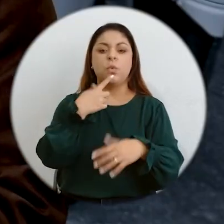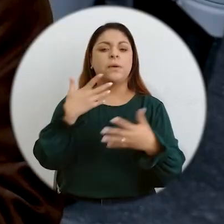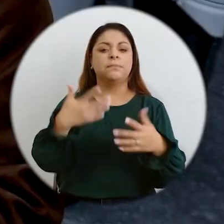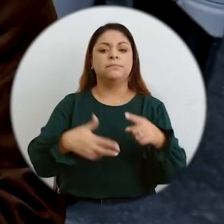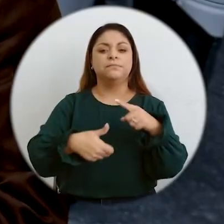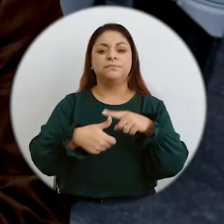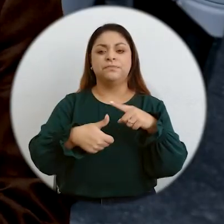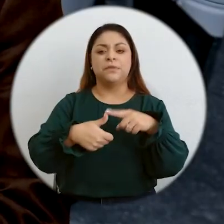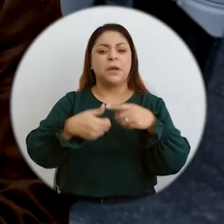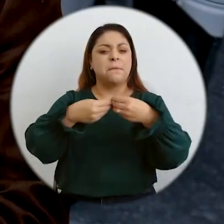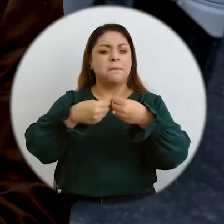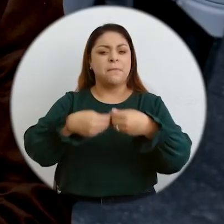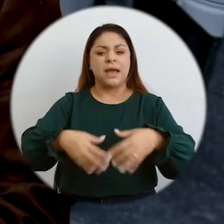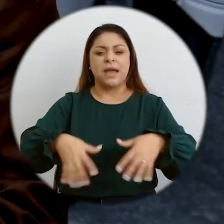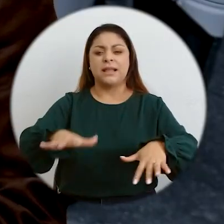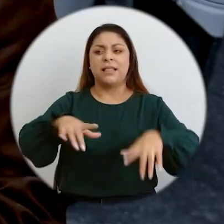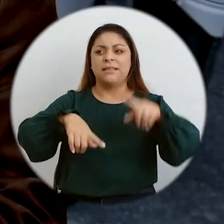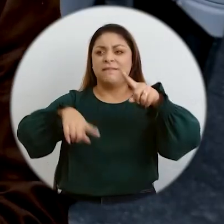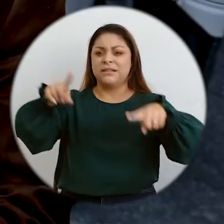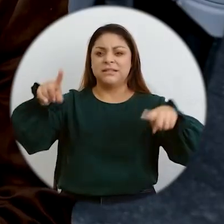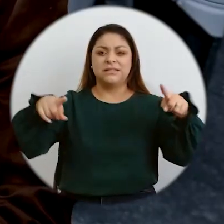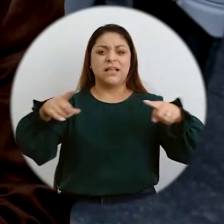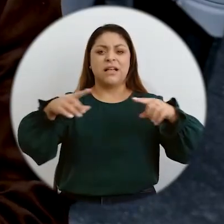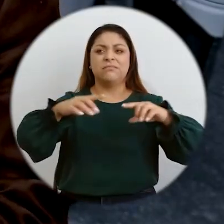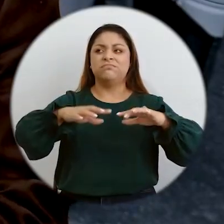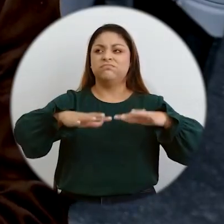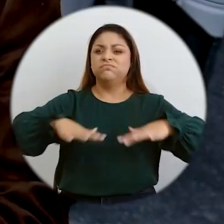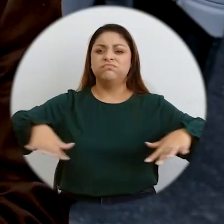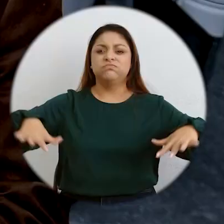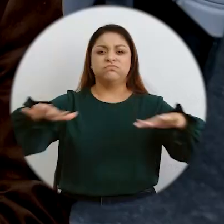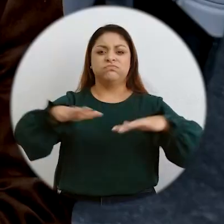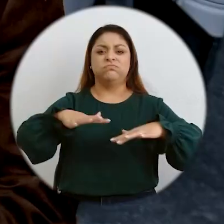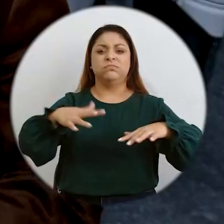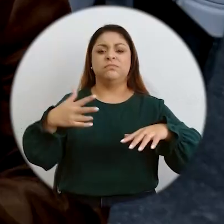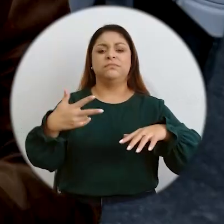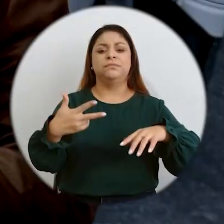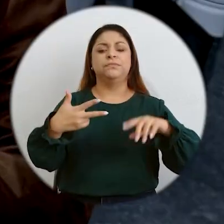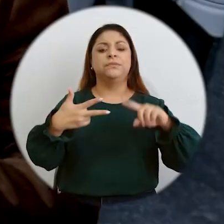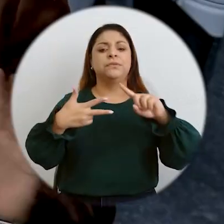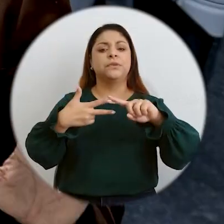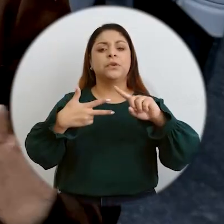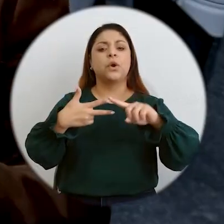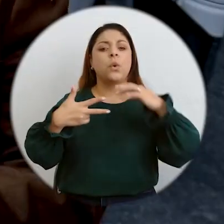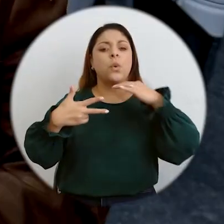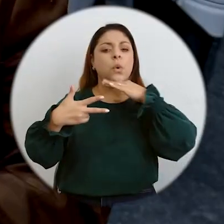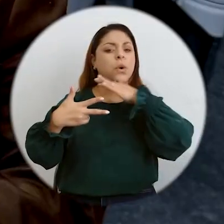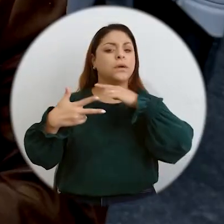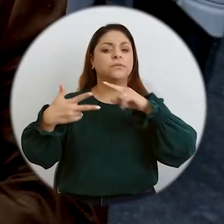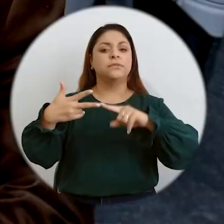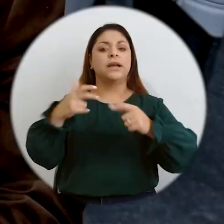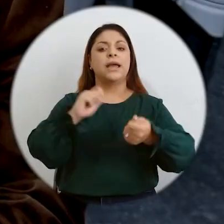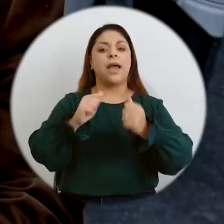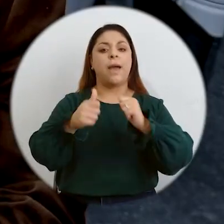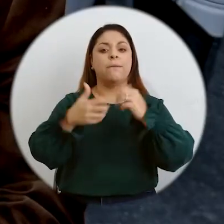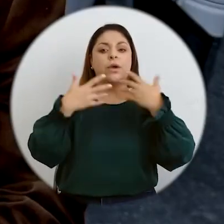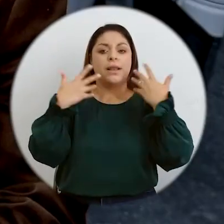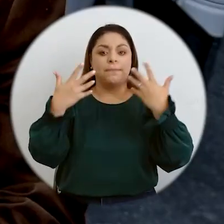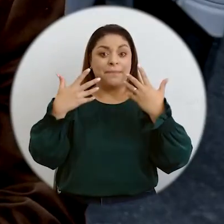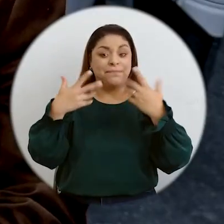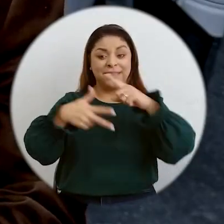la pérdida de diversidad, la contaminación y el cambio climático. Sí. Eso afecta a todos los países del mundo. Exacto.